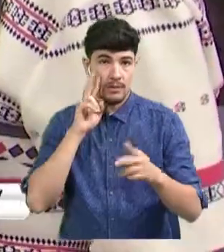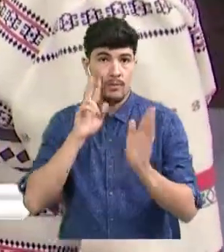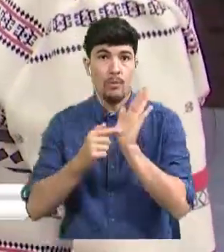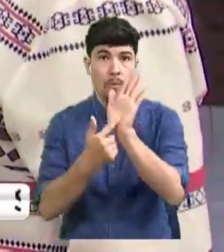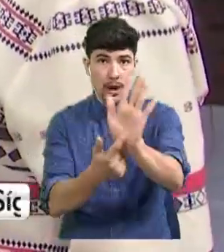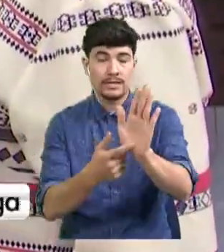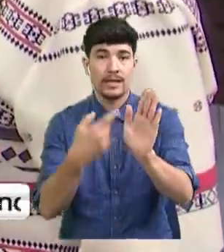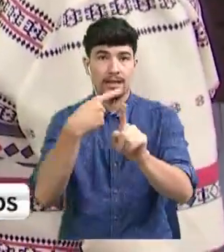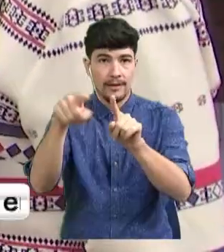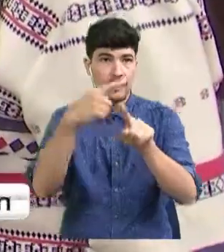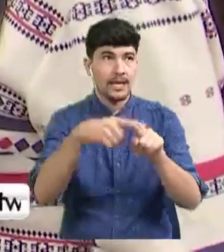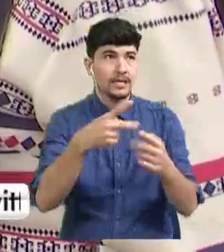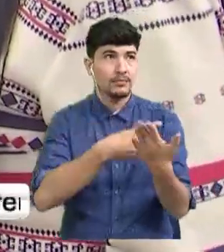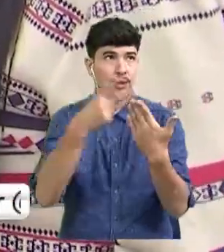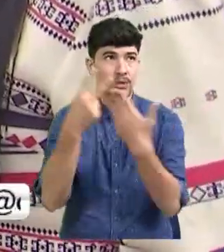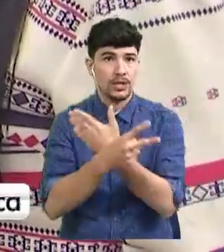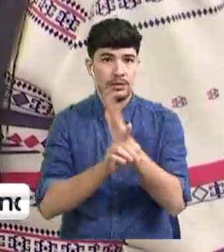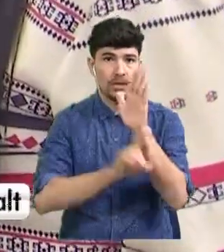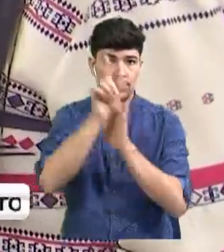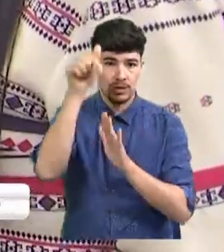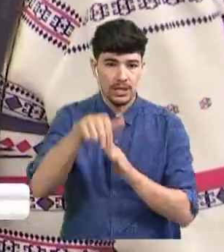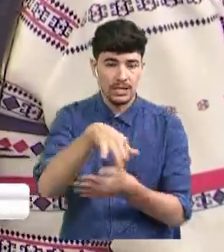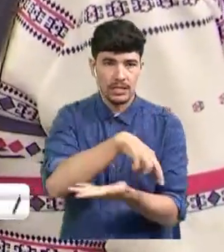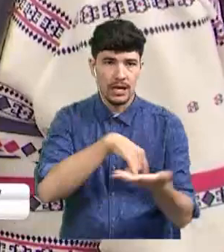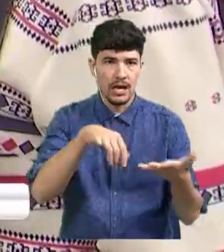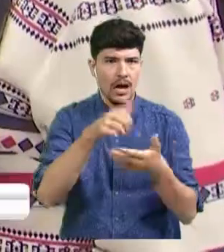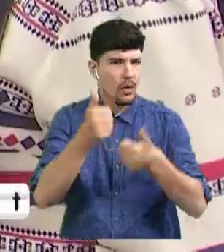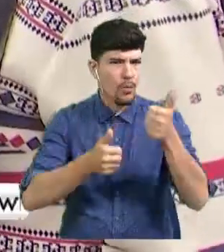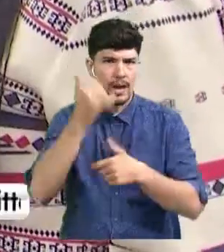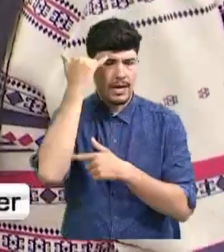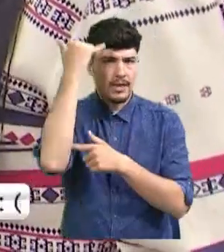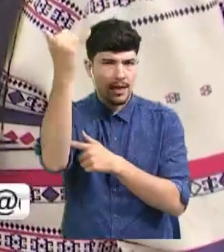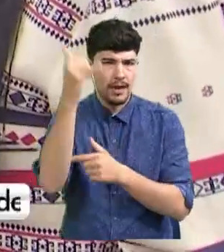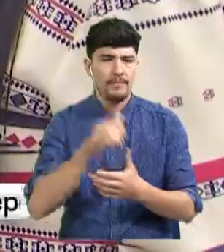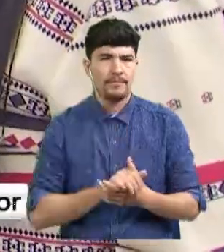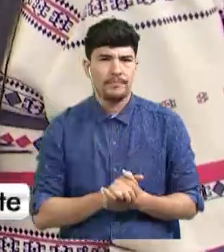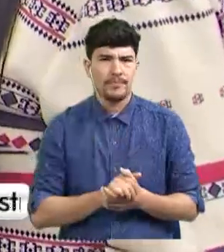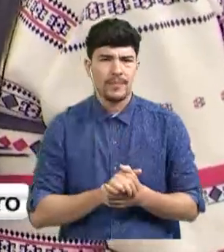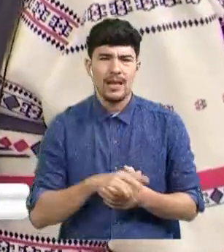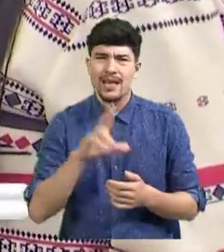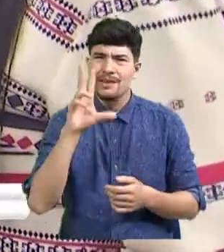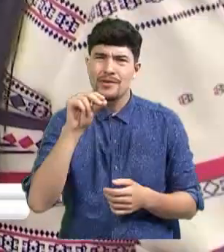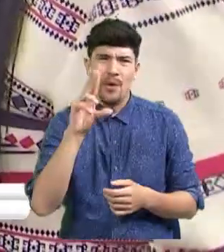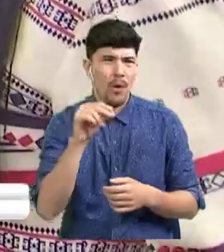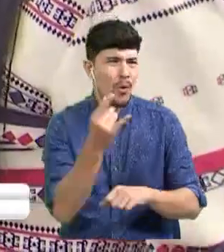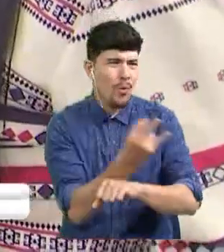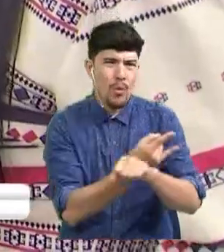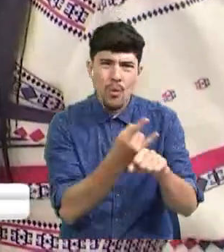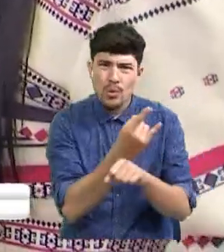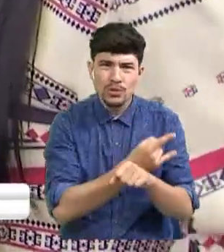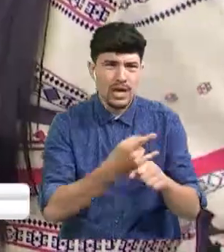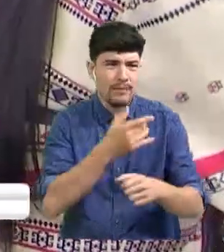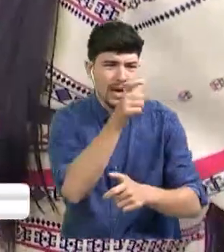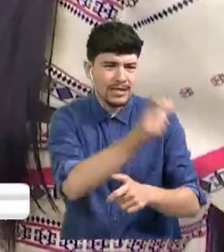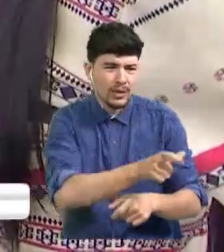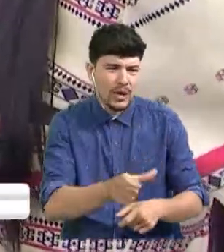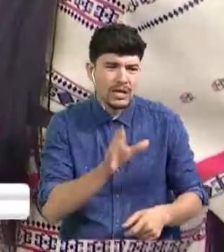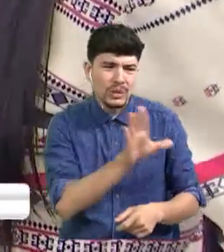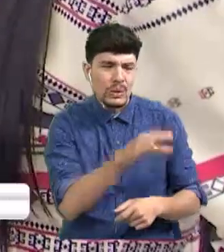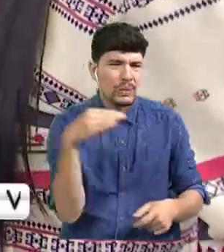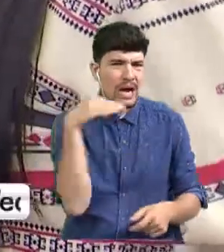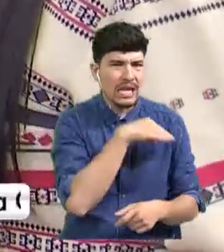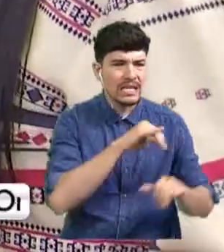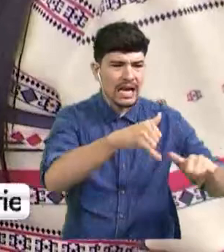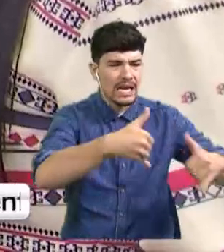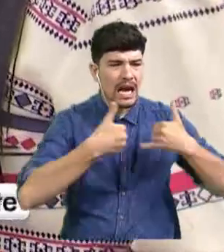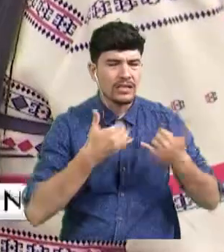que se desarrollan en el departamento de Santander. ¿Cuál es la idea? Que no se utilicen y no se tercericen los procesos a la hora de poder